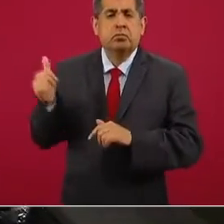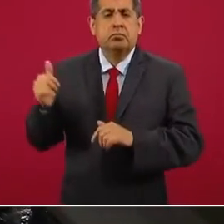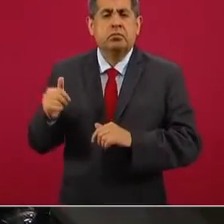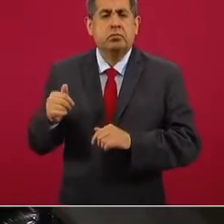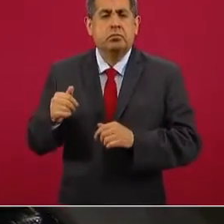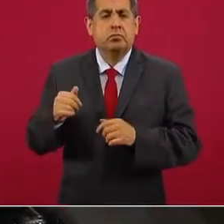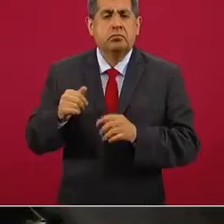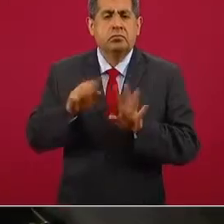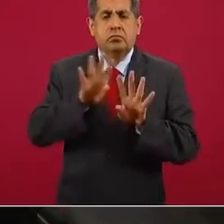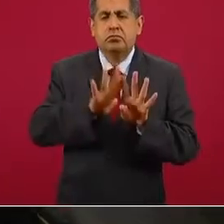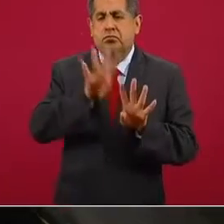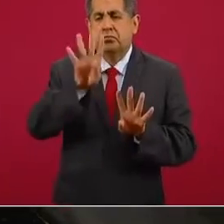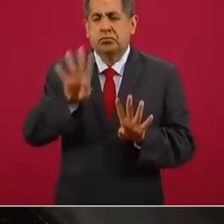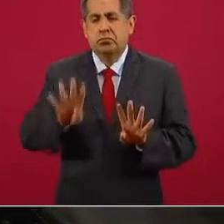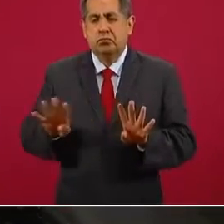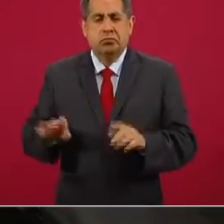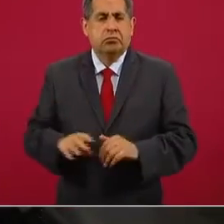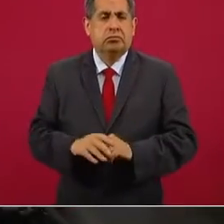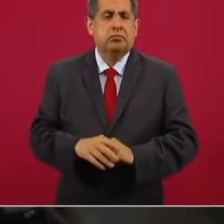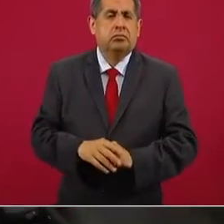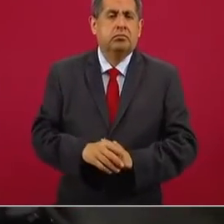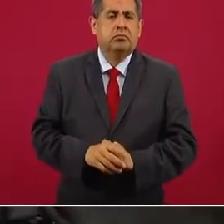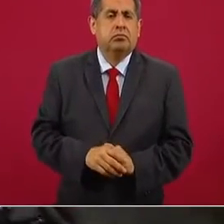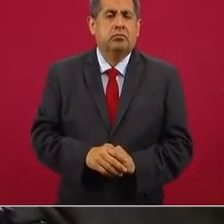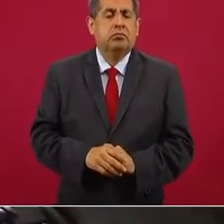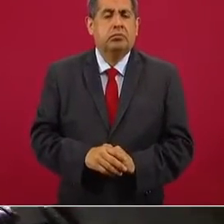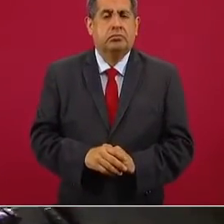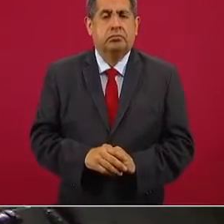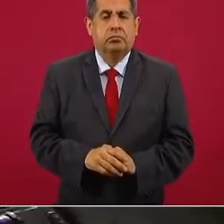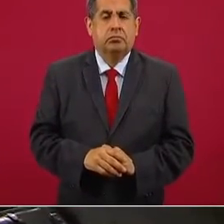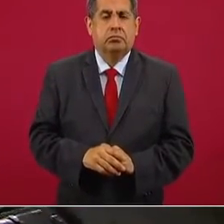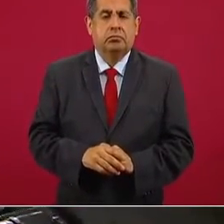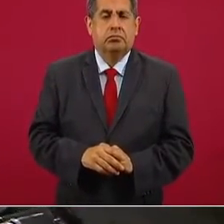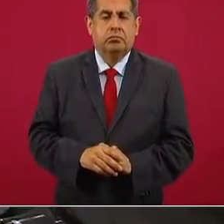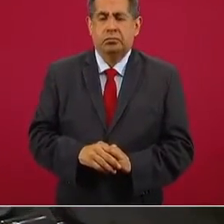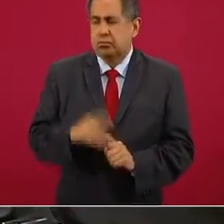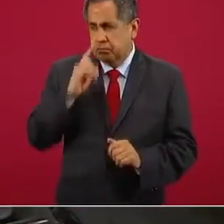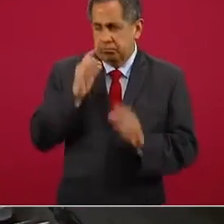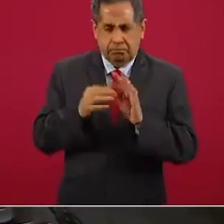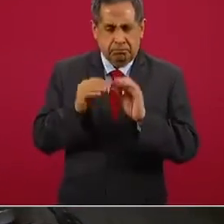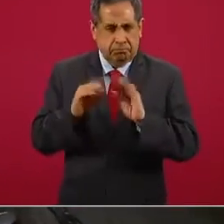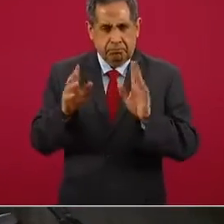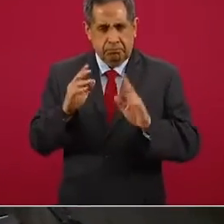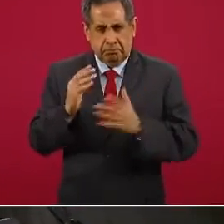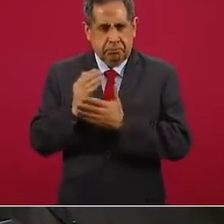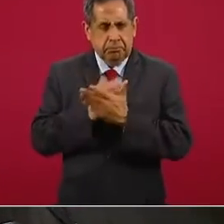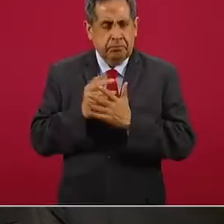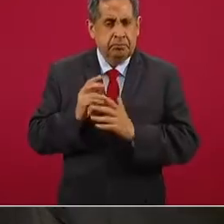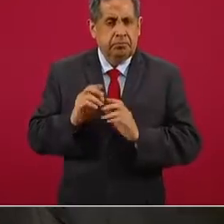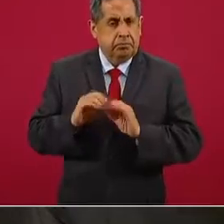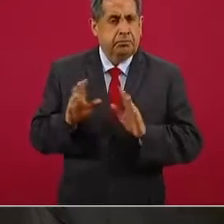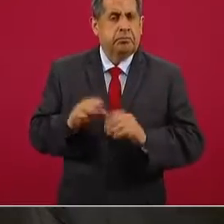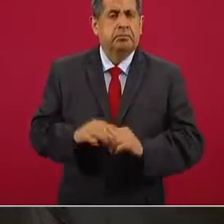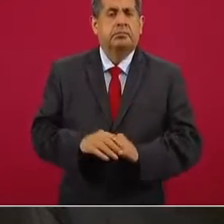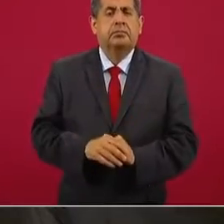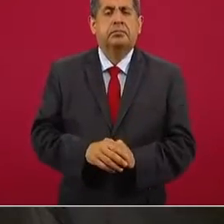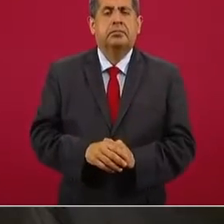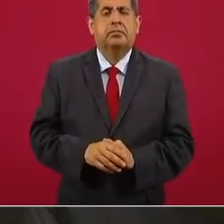las barras. Es lo más complicado de entender.